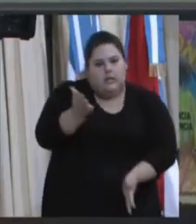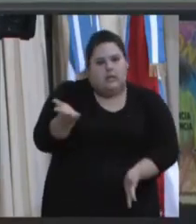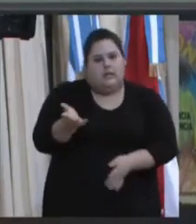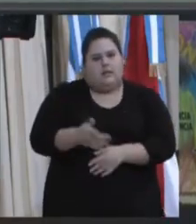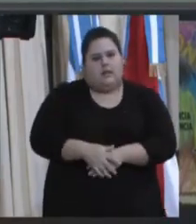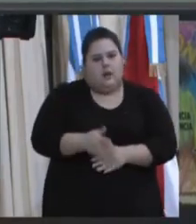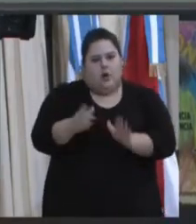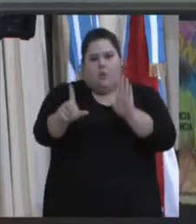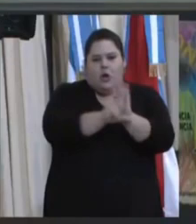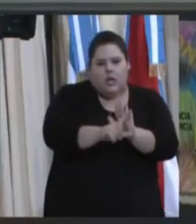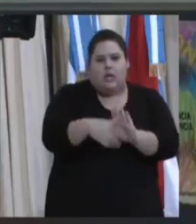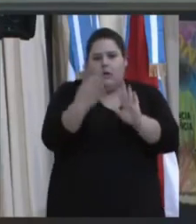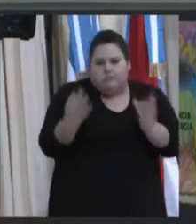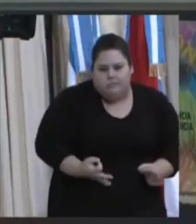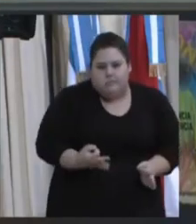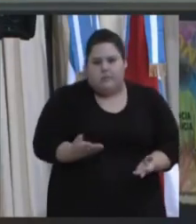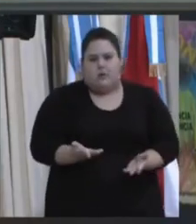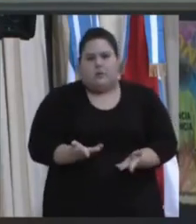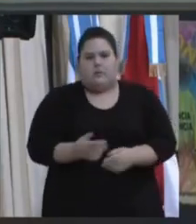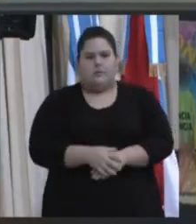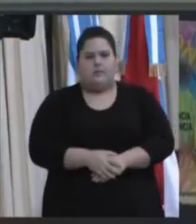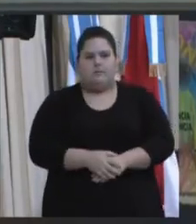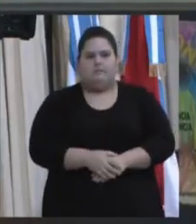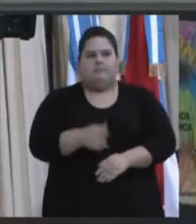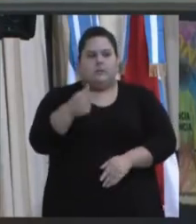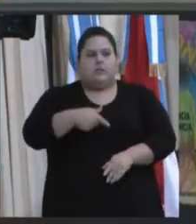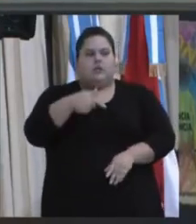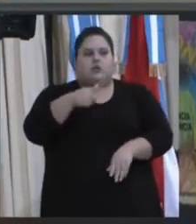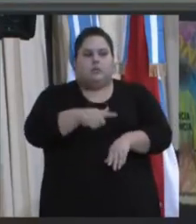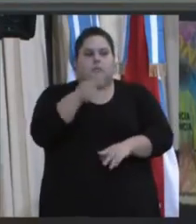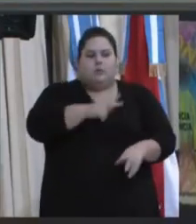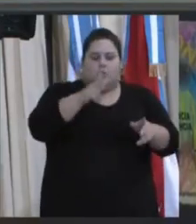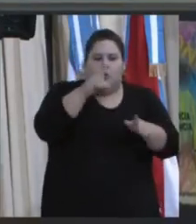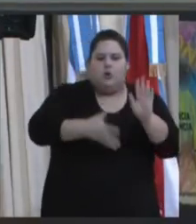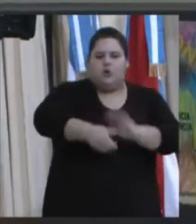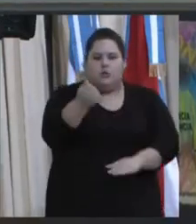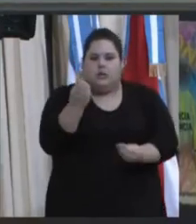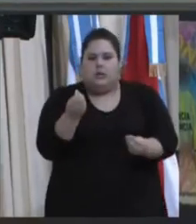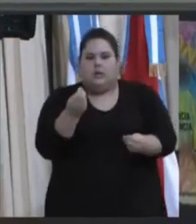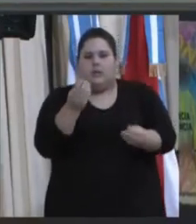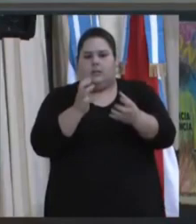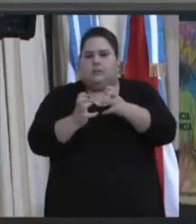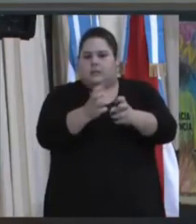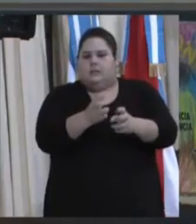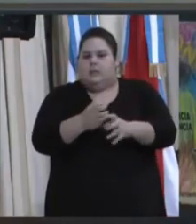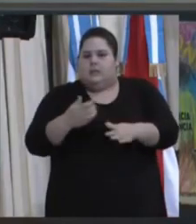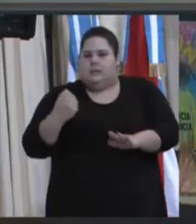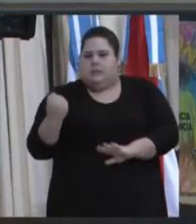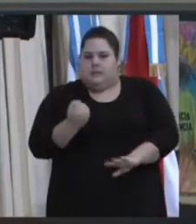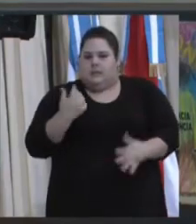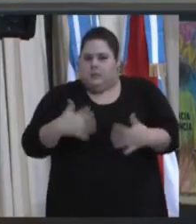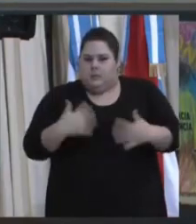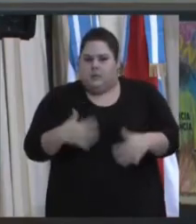abolir la prostitución, en ese momento lo que encontré es un debate muy intenso si reforma universitaria quería decir